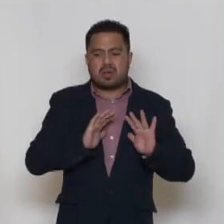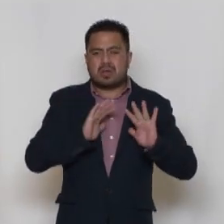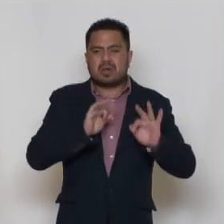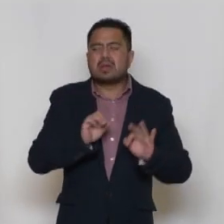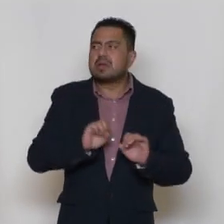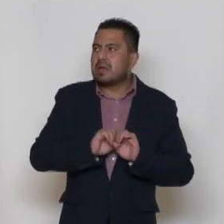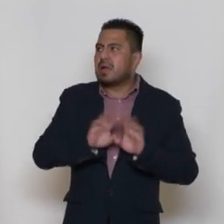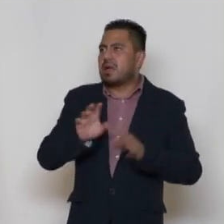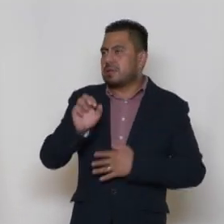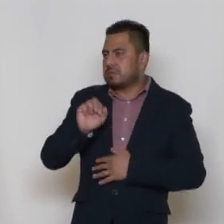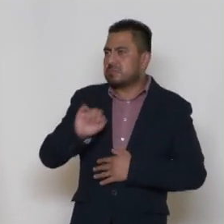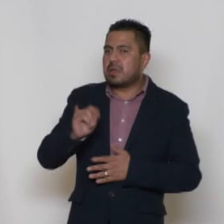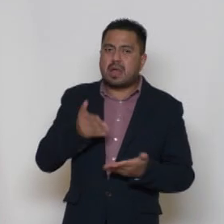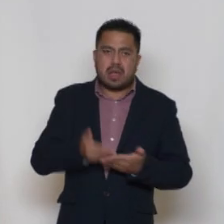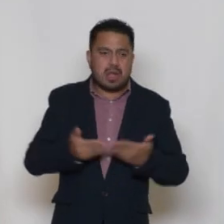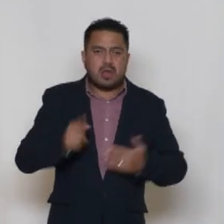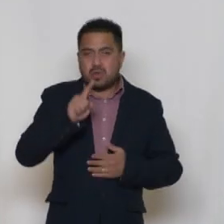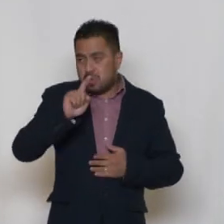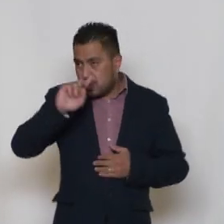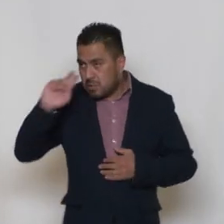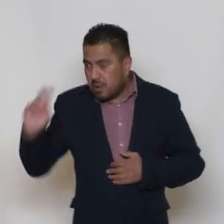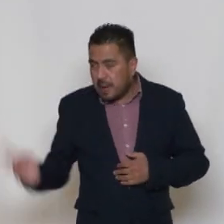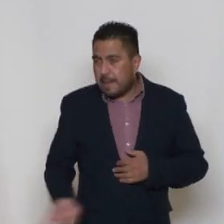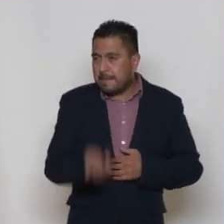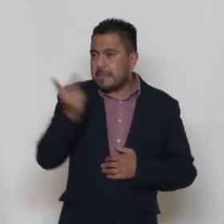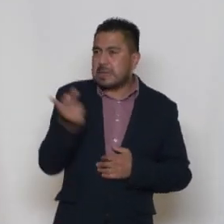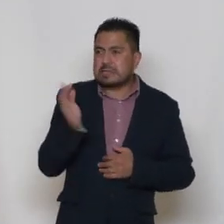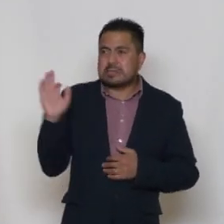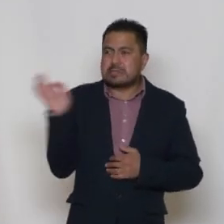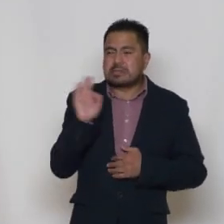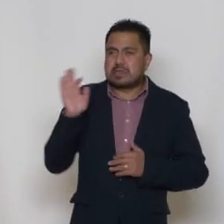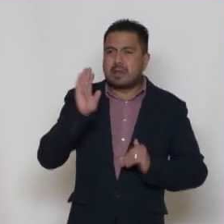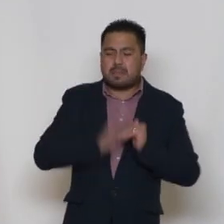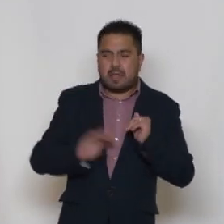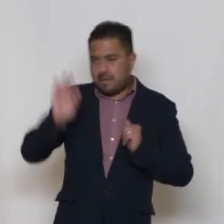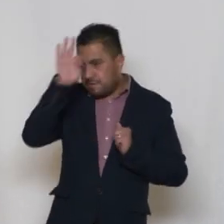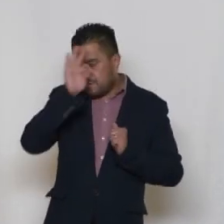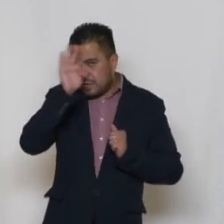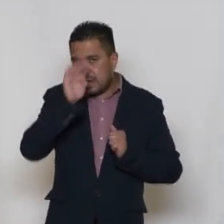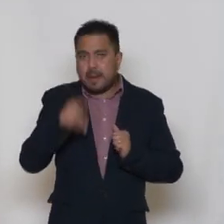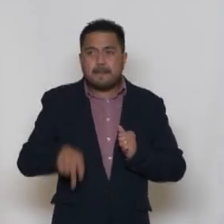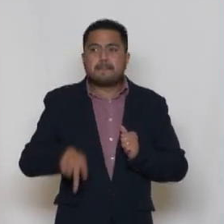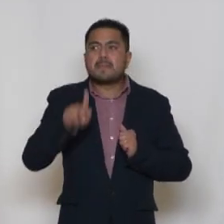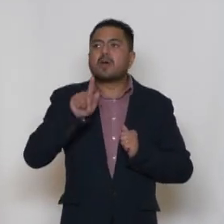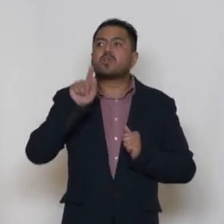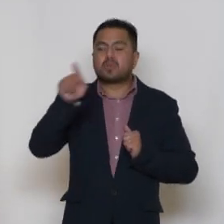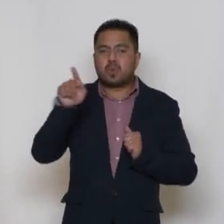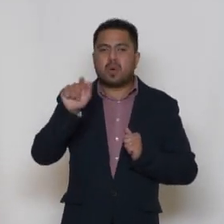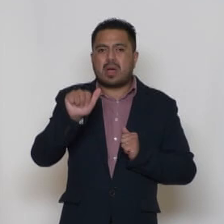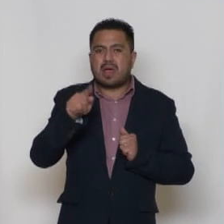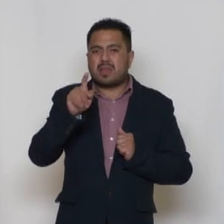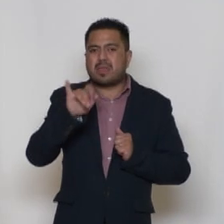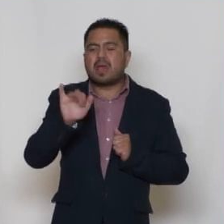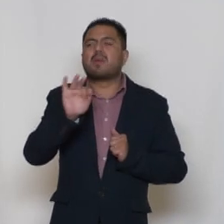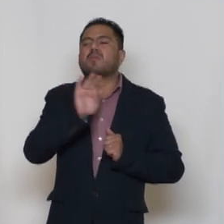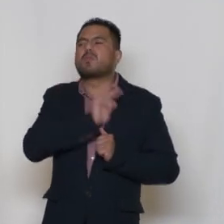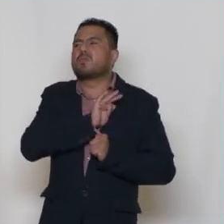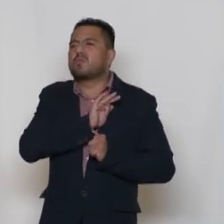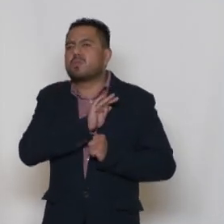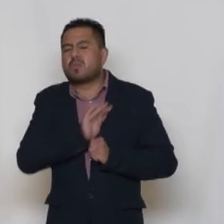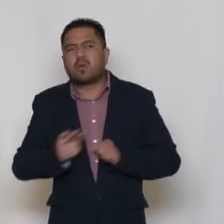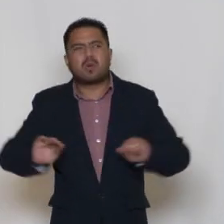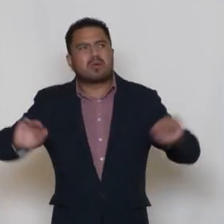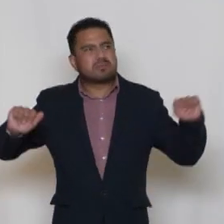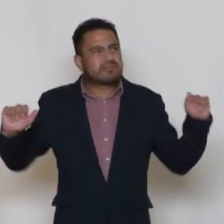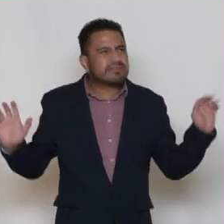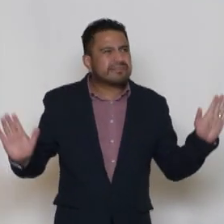que sí. Ahora una pregunta un poco quizá más filosófica, pero si tú, Andrea, pudieras volar